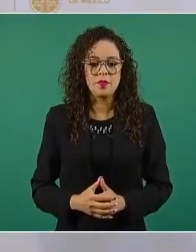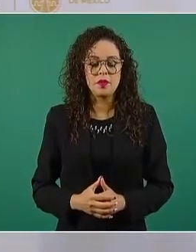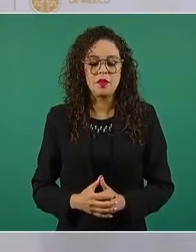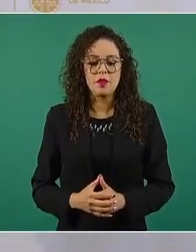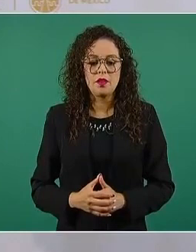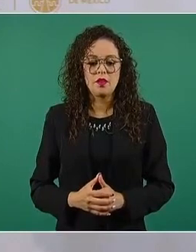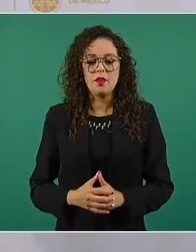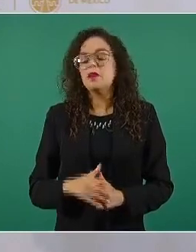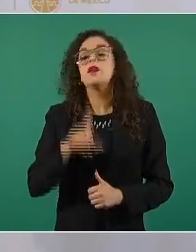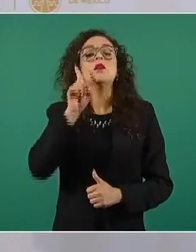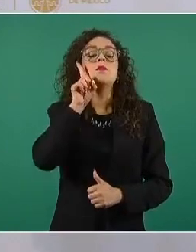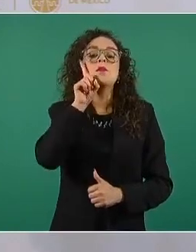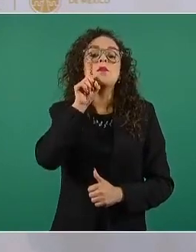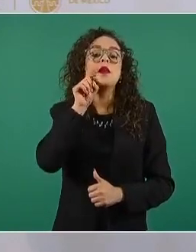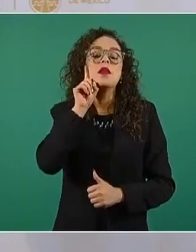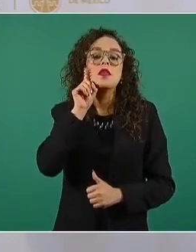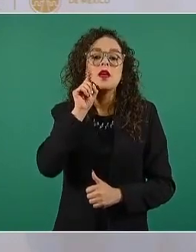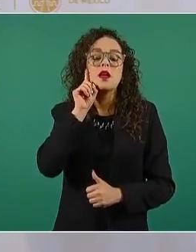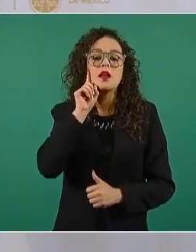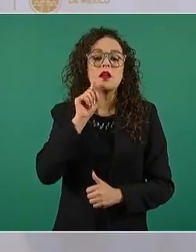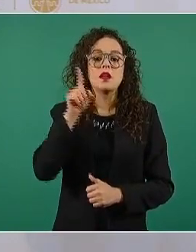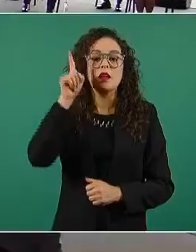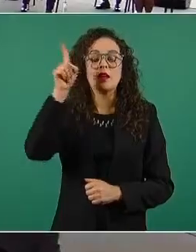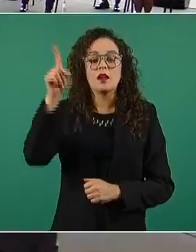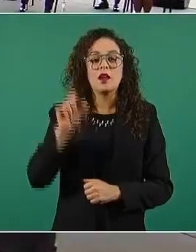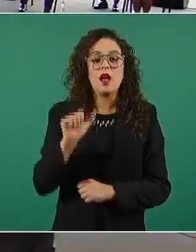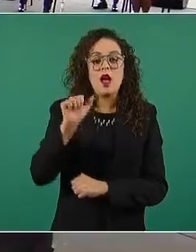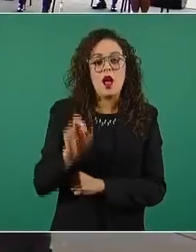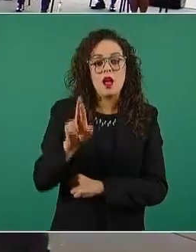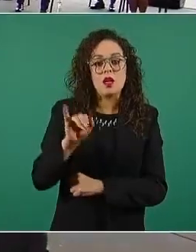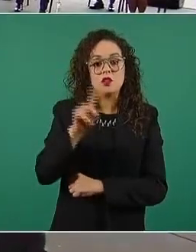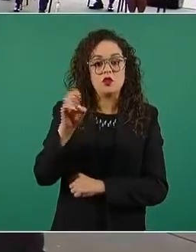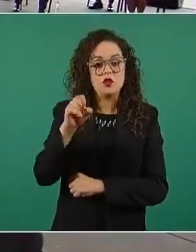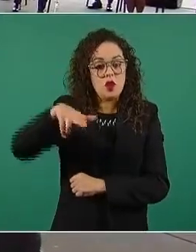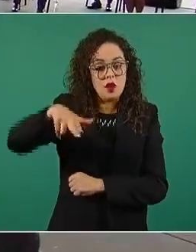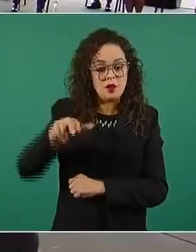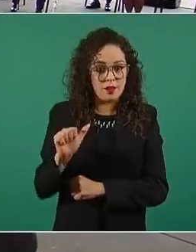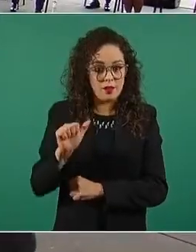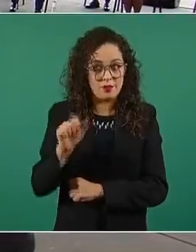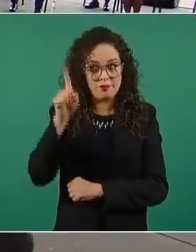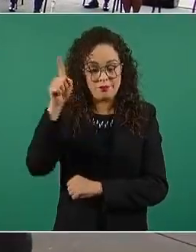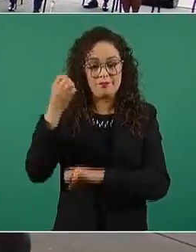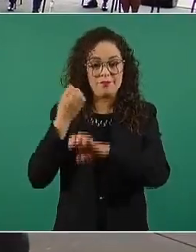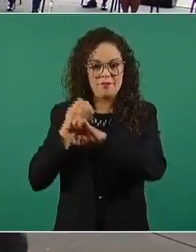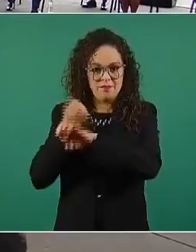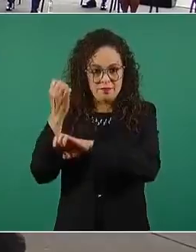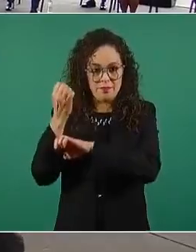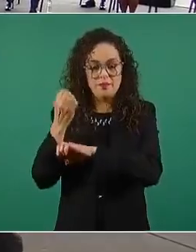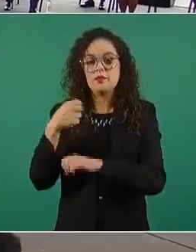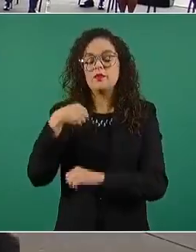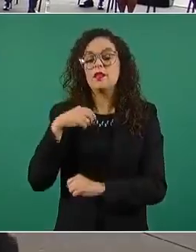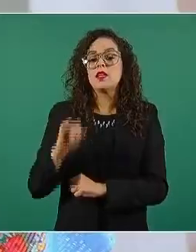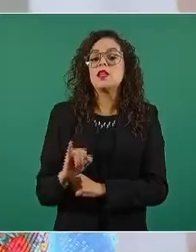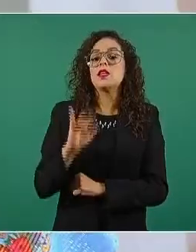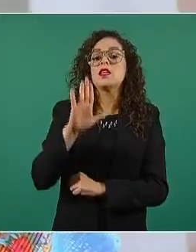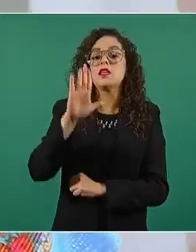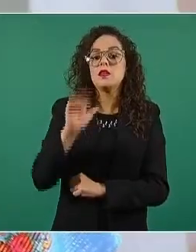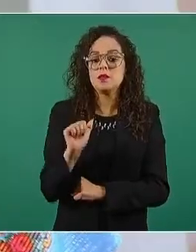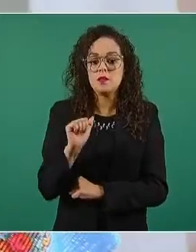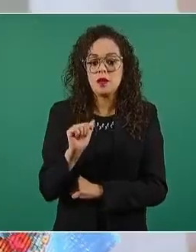El día de mañana, en el estado de Arizona, yo iba a presidir